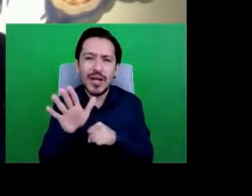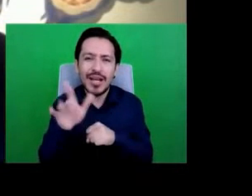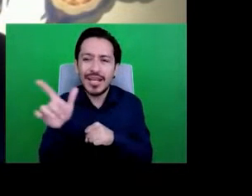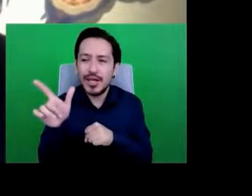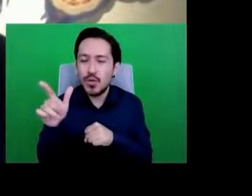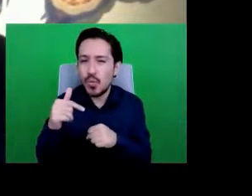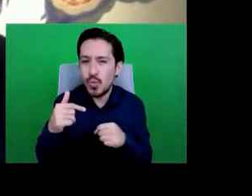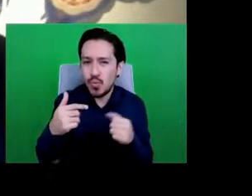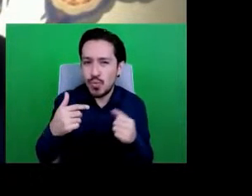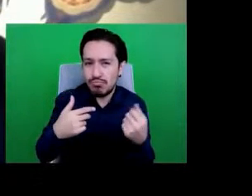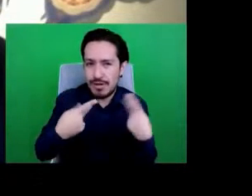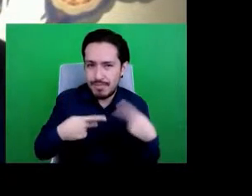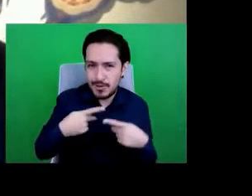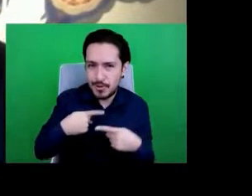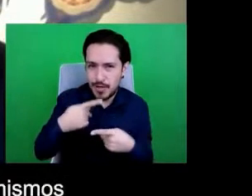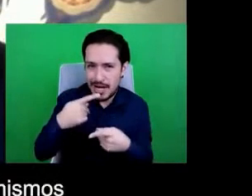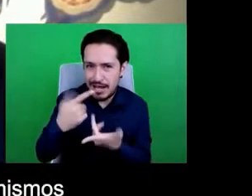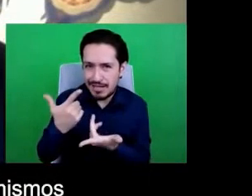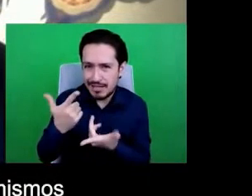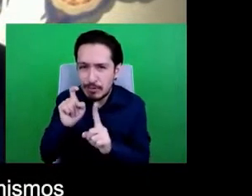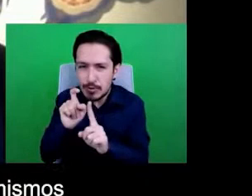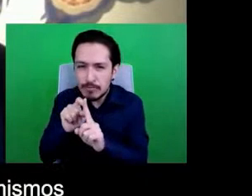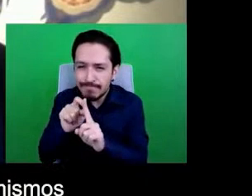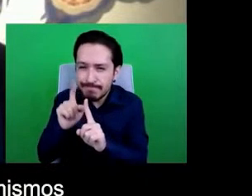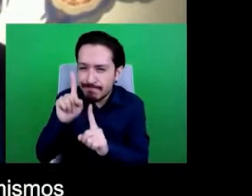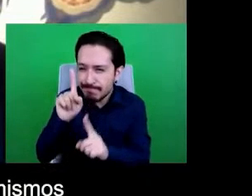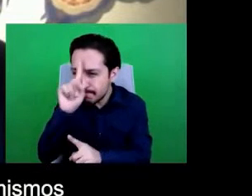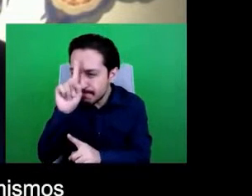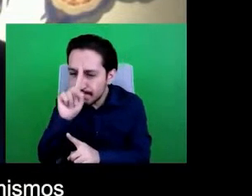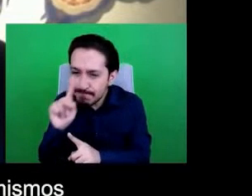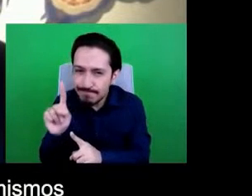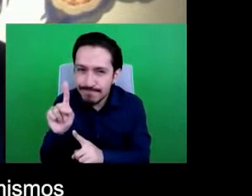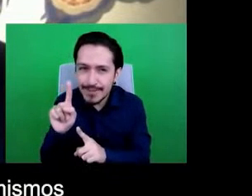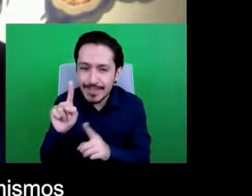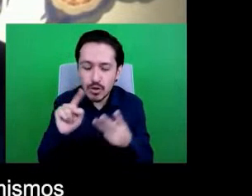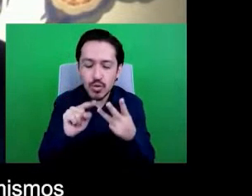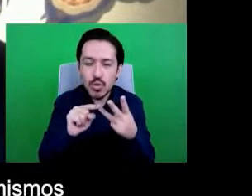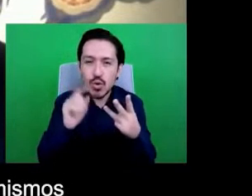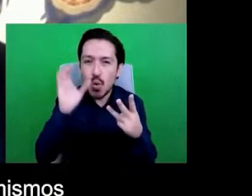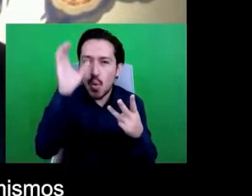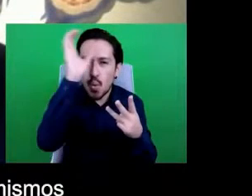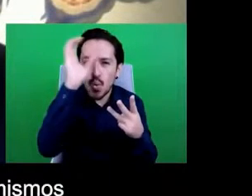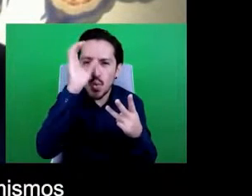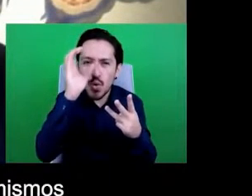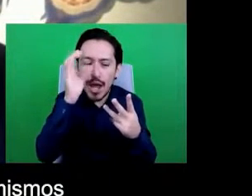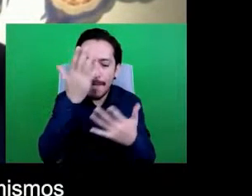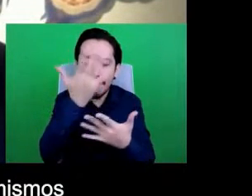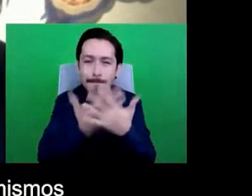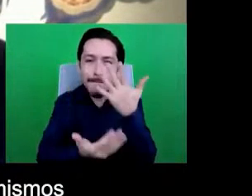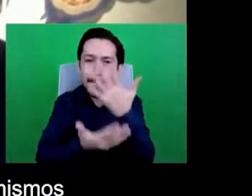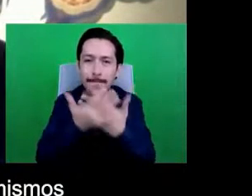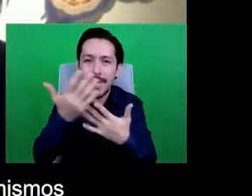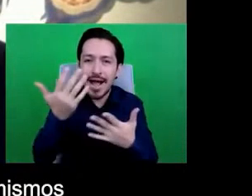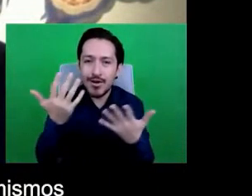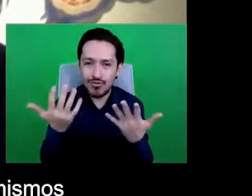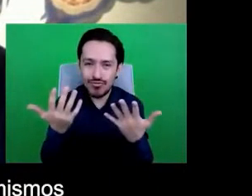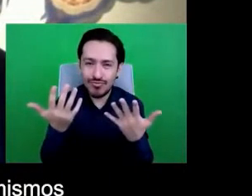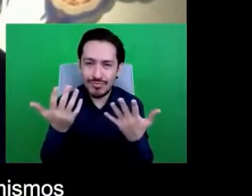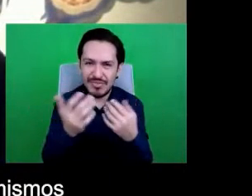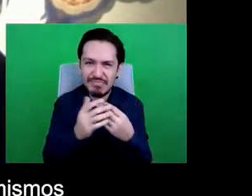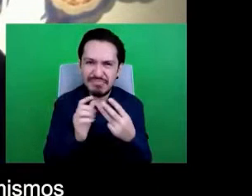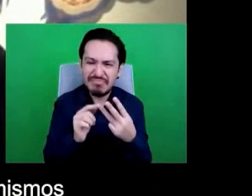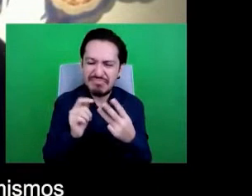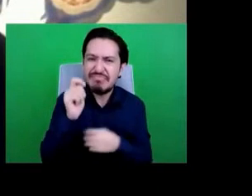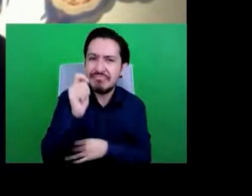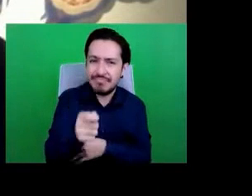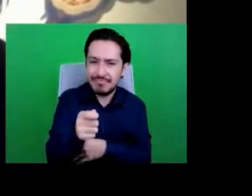la cultura hecha a mano. Y a eso nos referimos con la cultura que nosotros mismos hacemos,